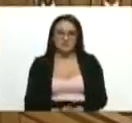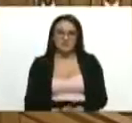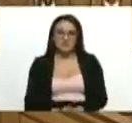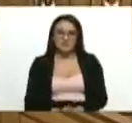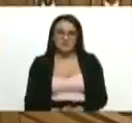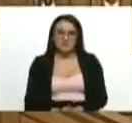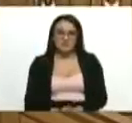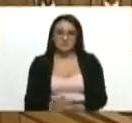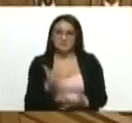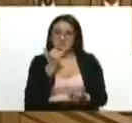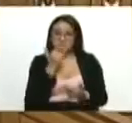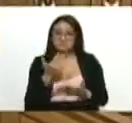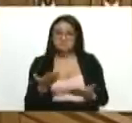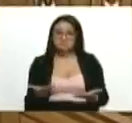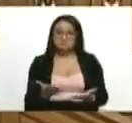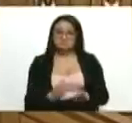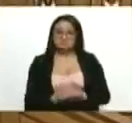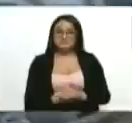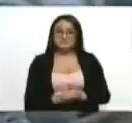El motivo aparente,